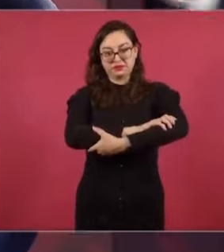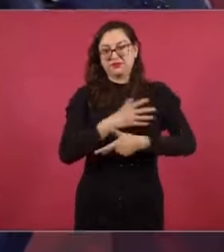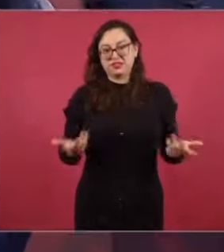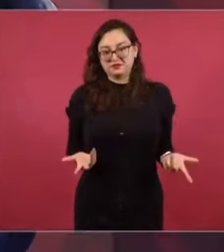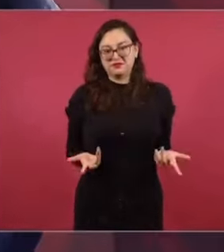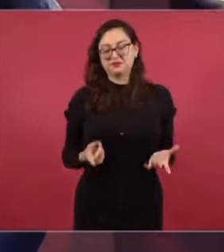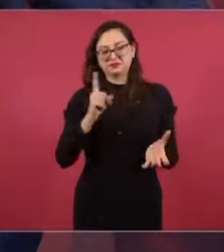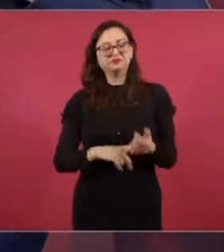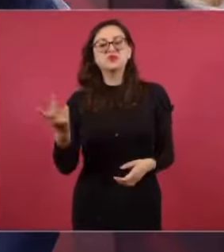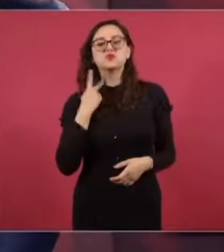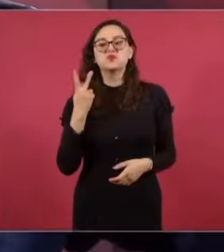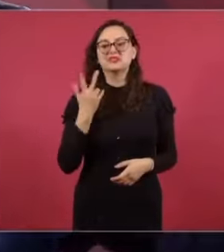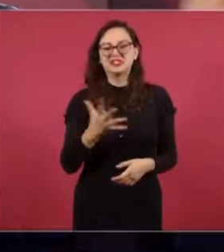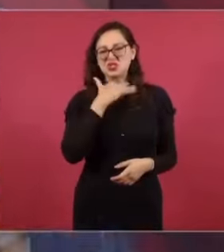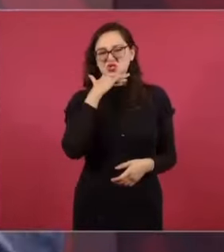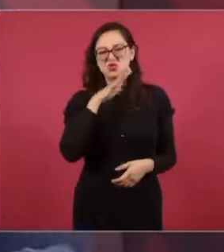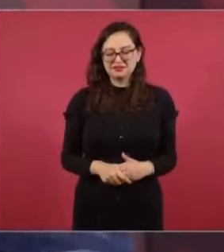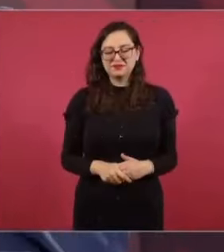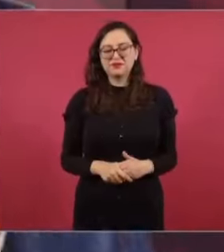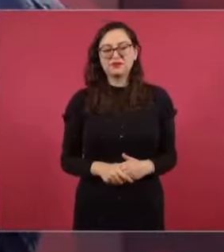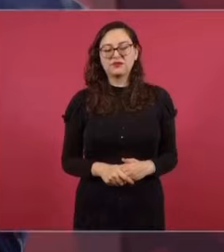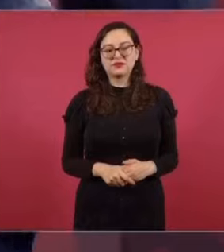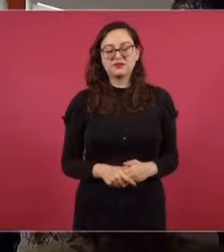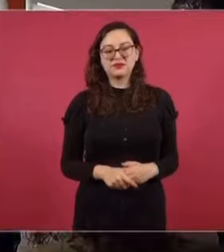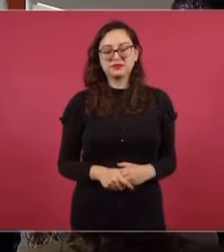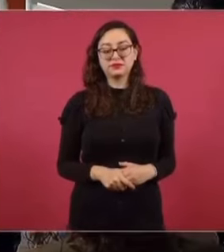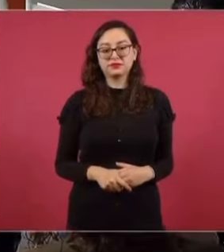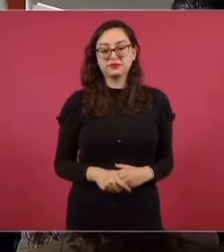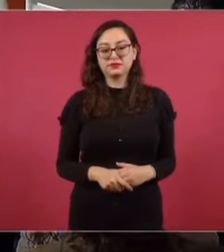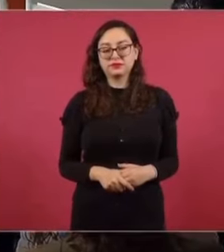promiscuidad política, ¿no?, de los últimos tiempos, de cómo